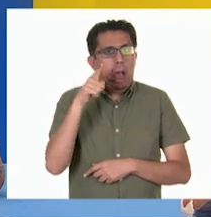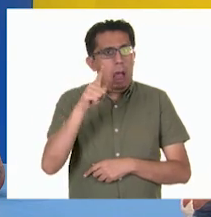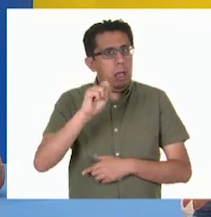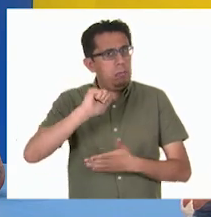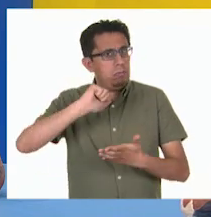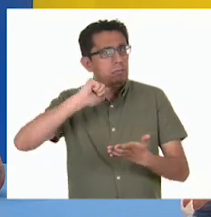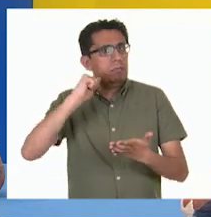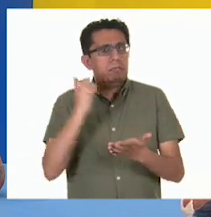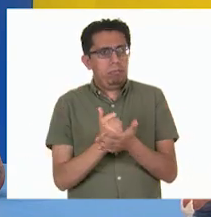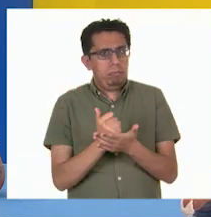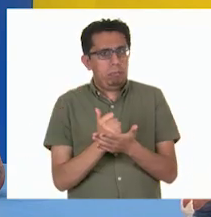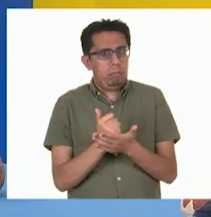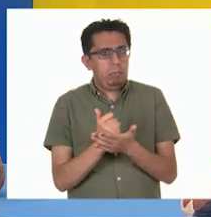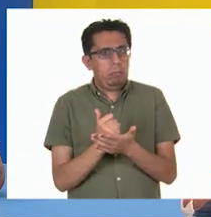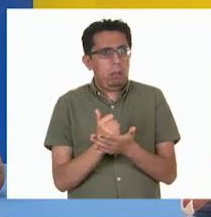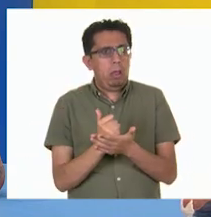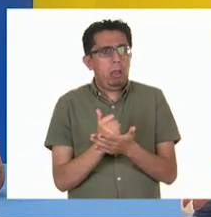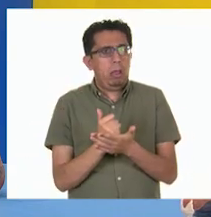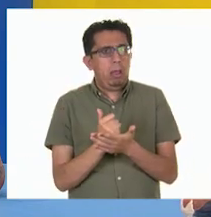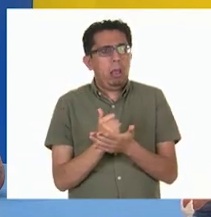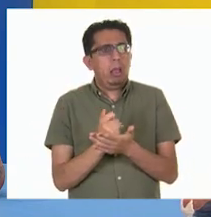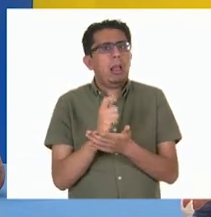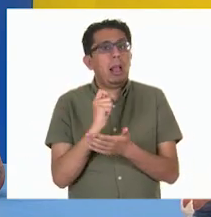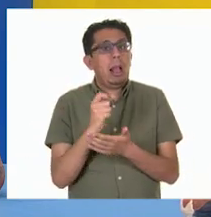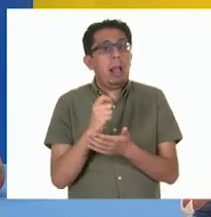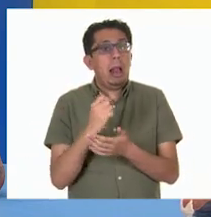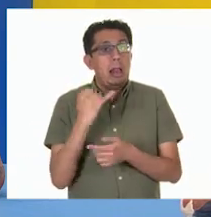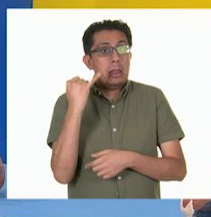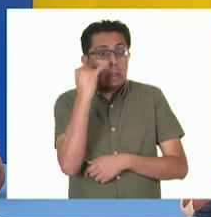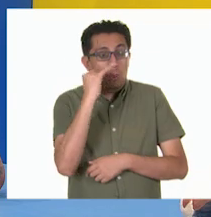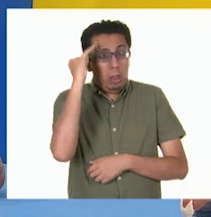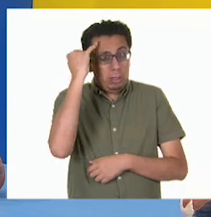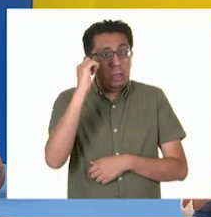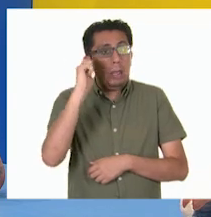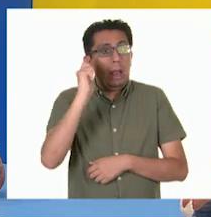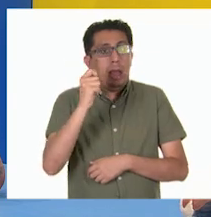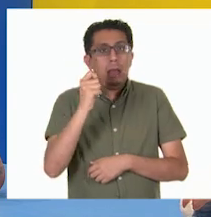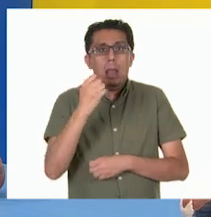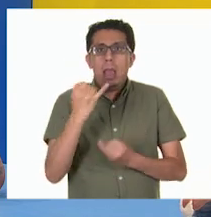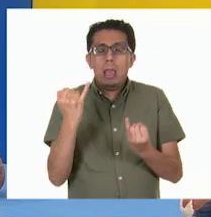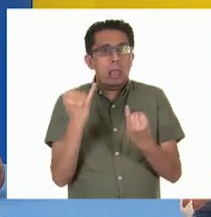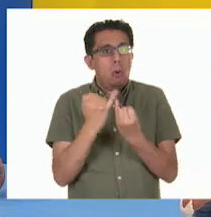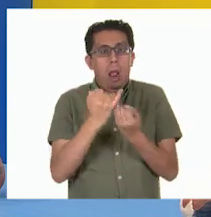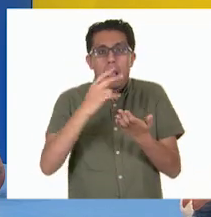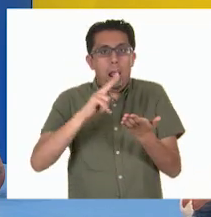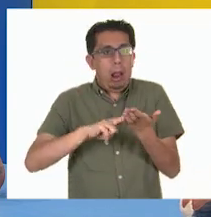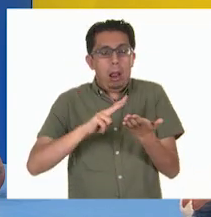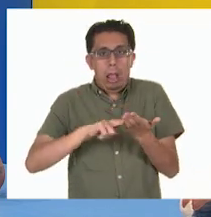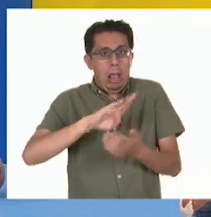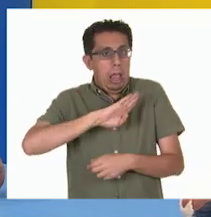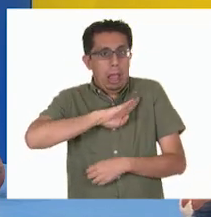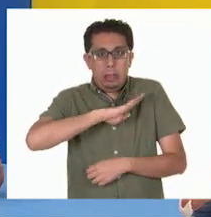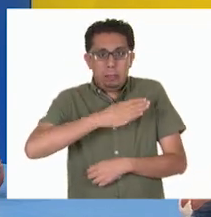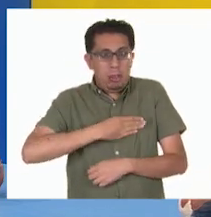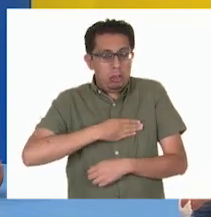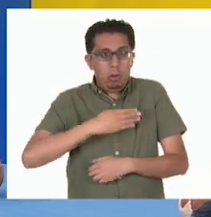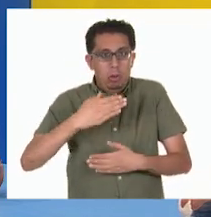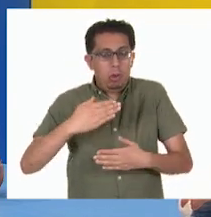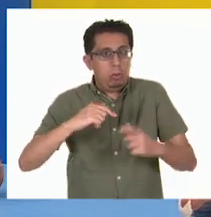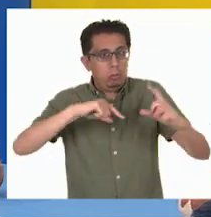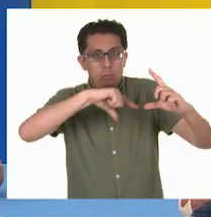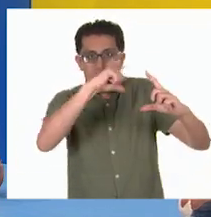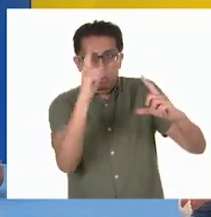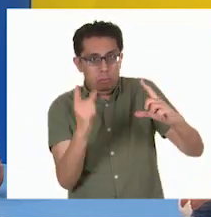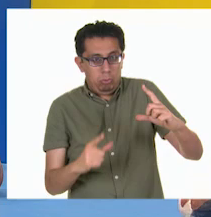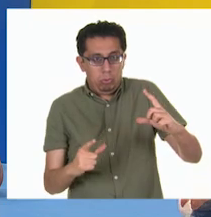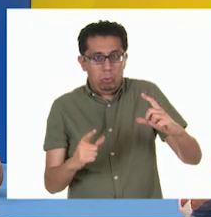establece que las lenguas indígenas son nacionales, al igual que el español. Esto significa que todas